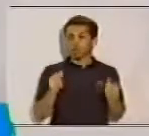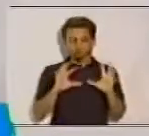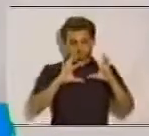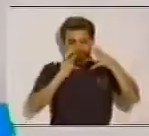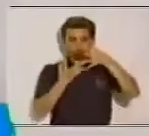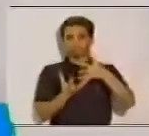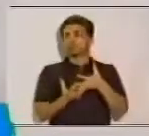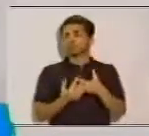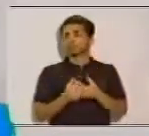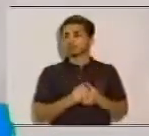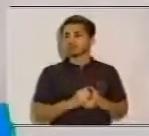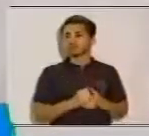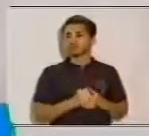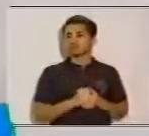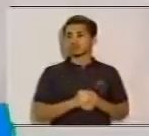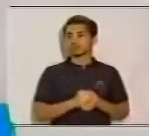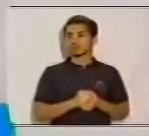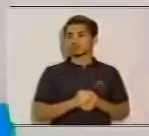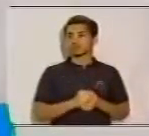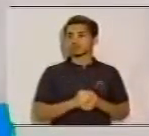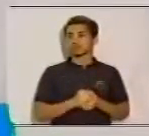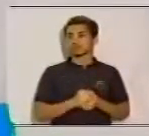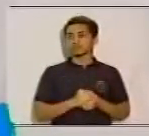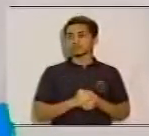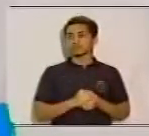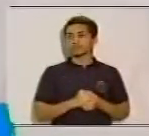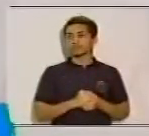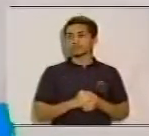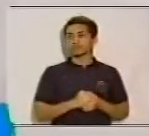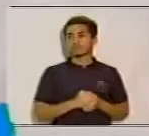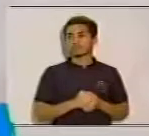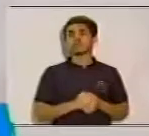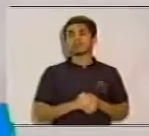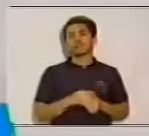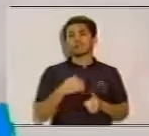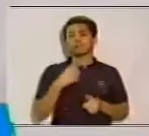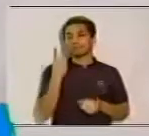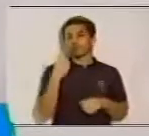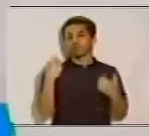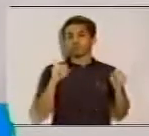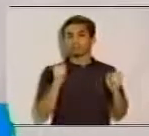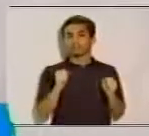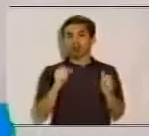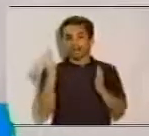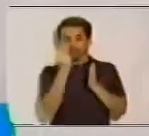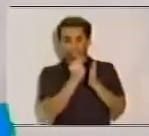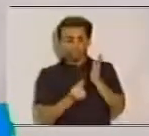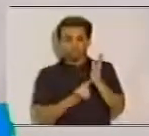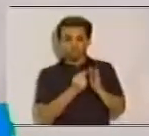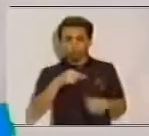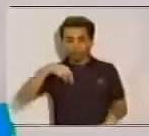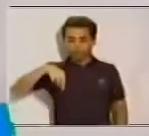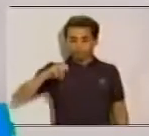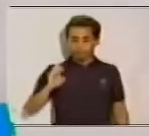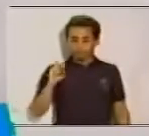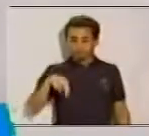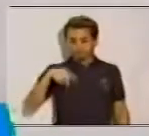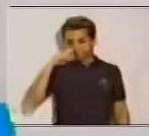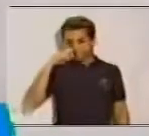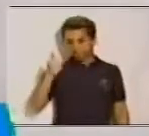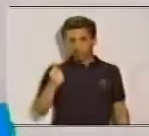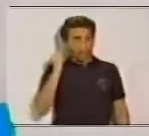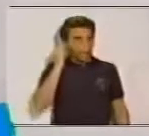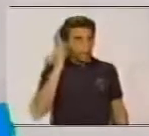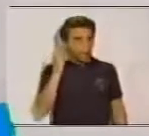es fabricar nuestro pentágono. Ya sabemos que él forma todo